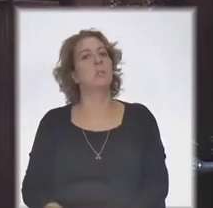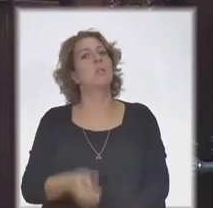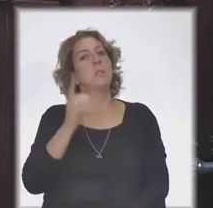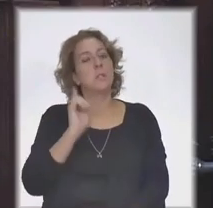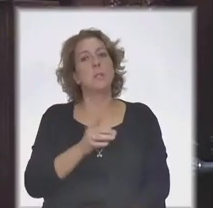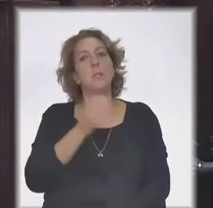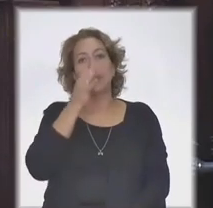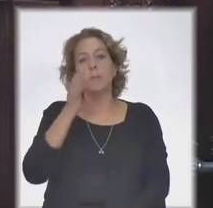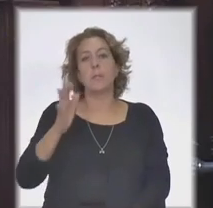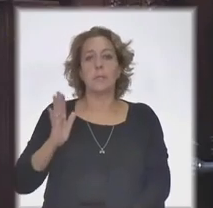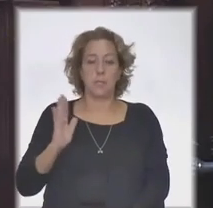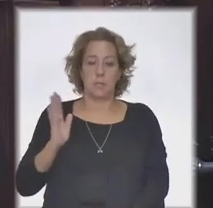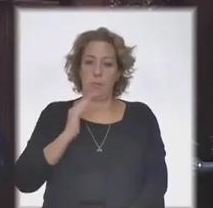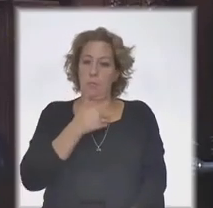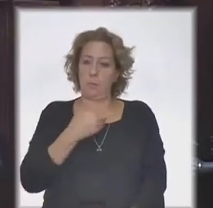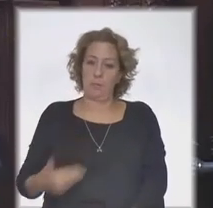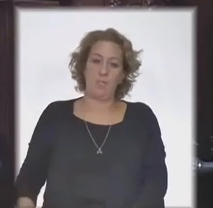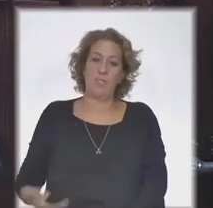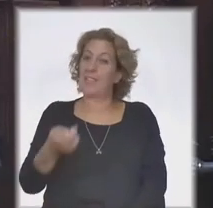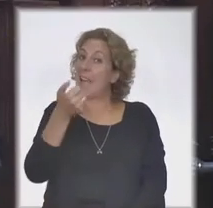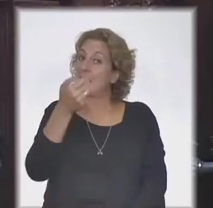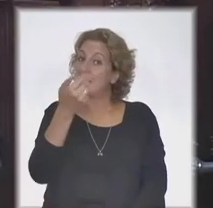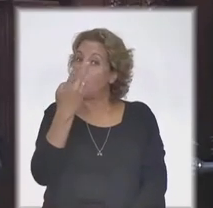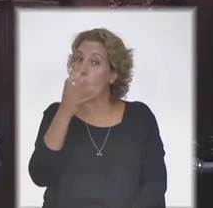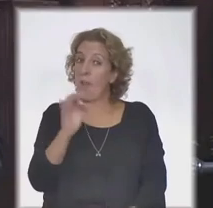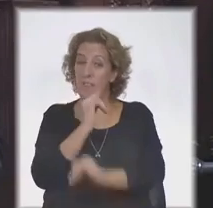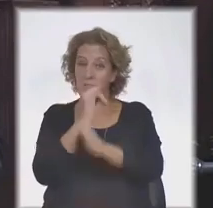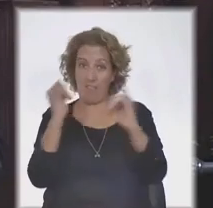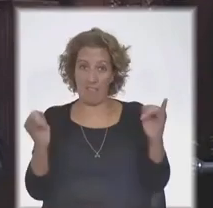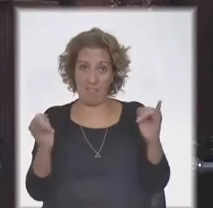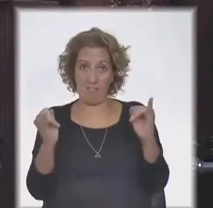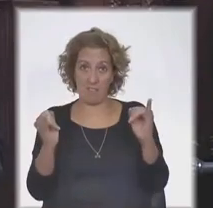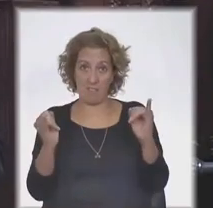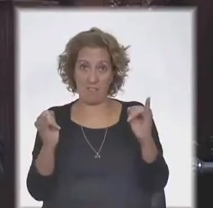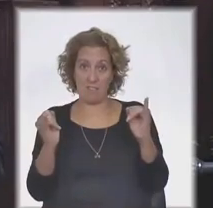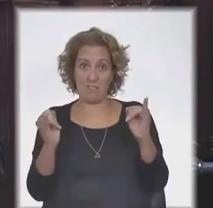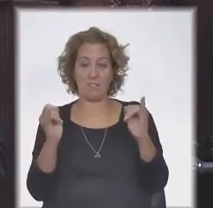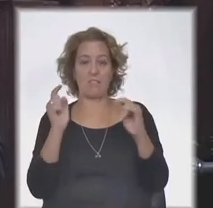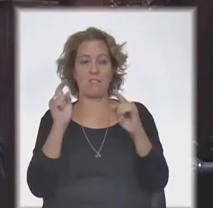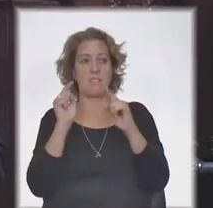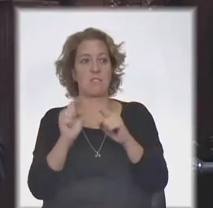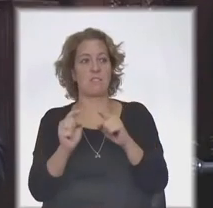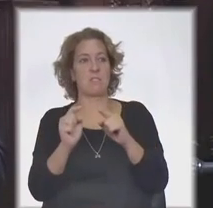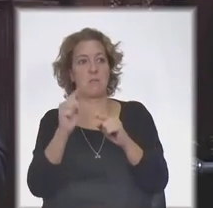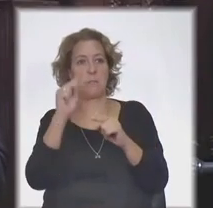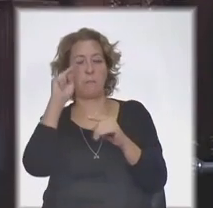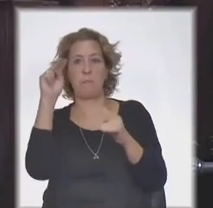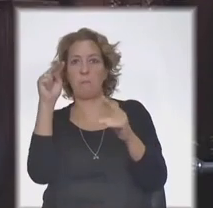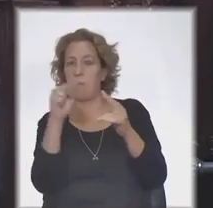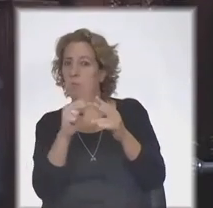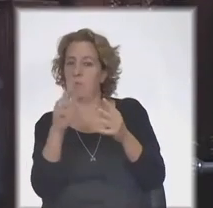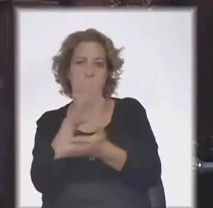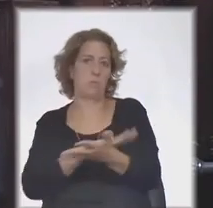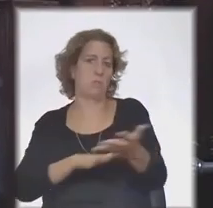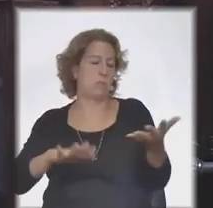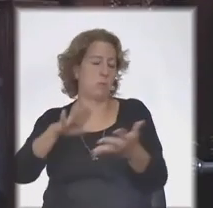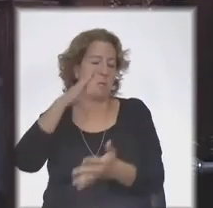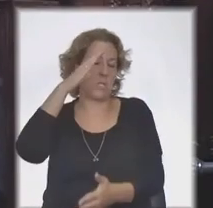señora Presidenta, que a casi 40 días de ese pronóstico nos encontramos con una situación alarmante,